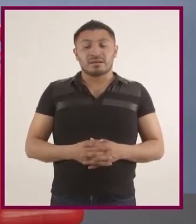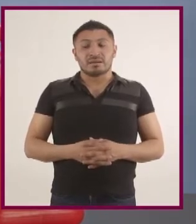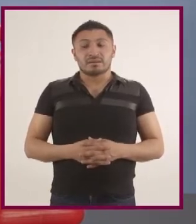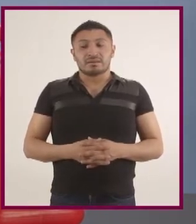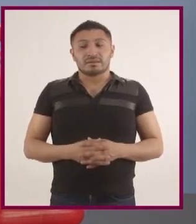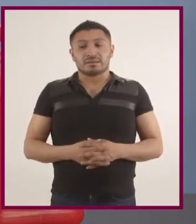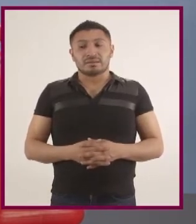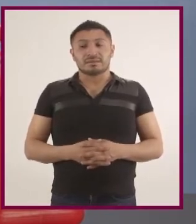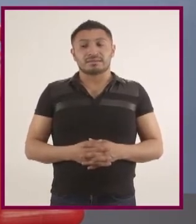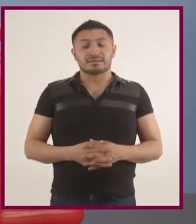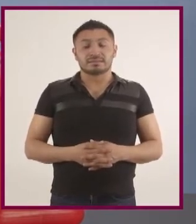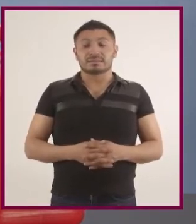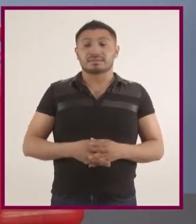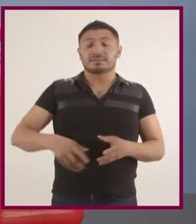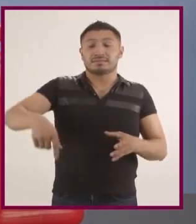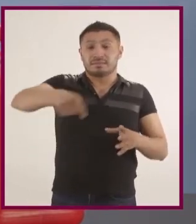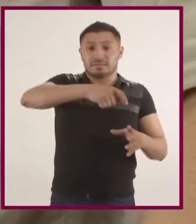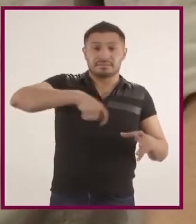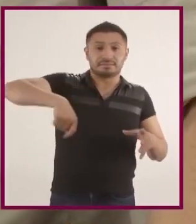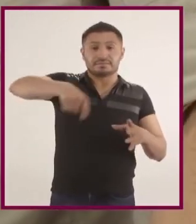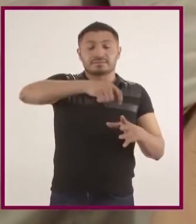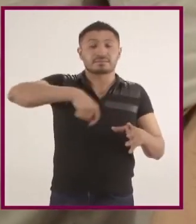y incorporamos